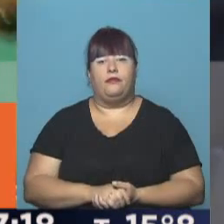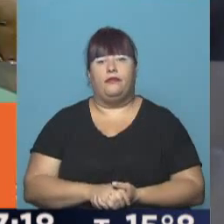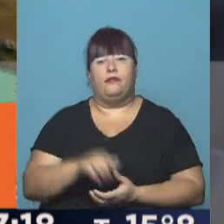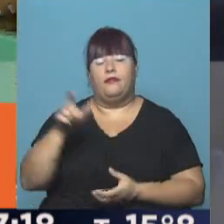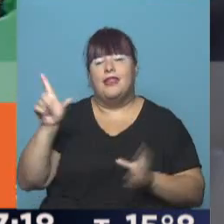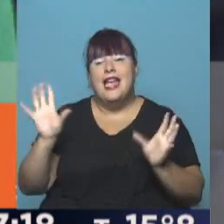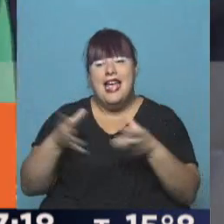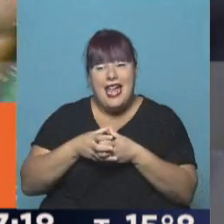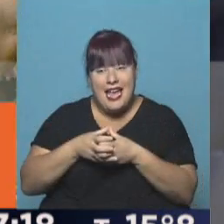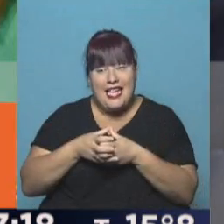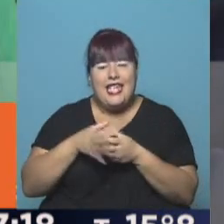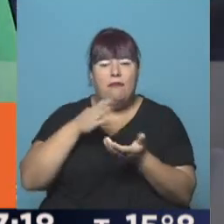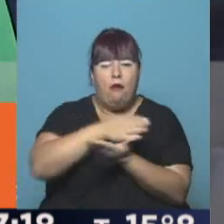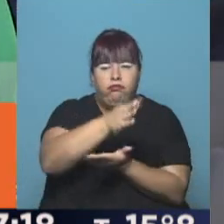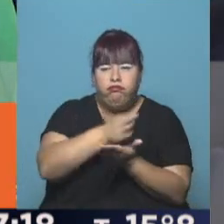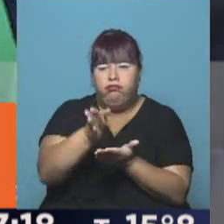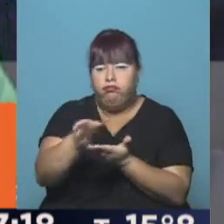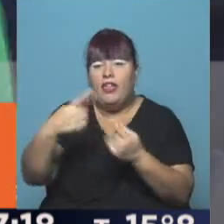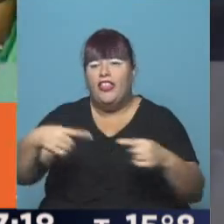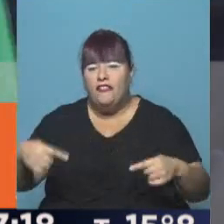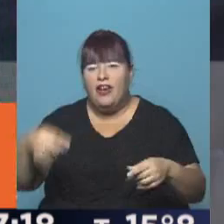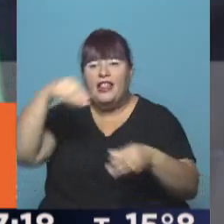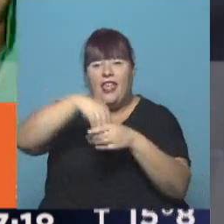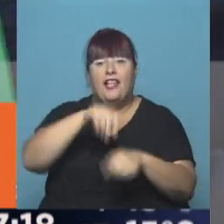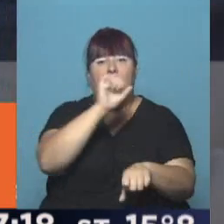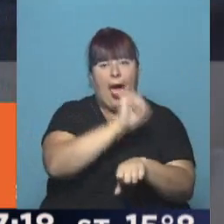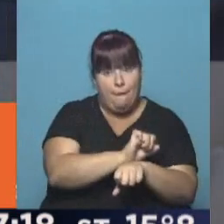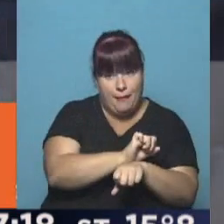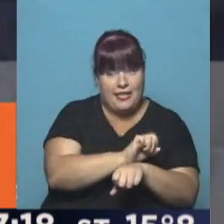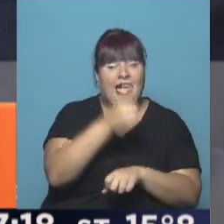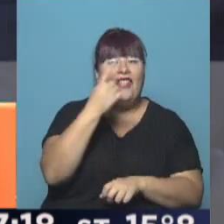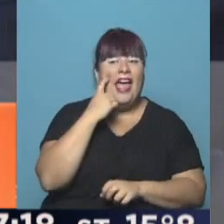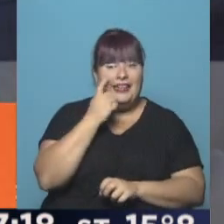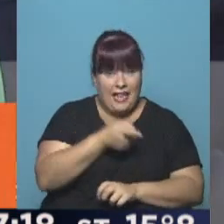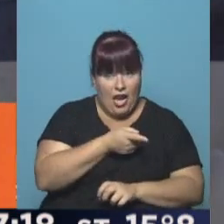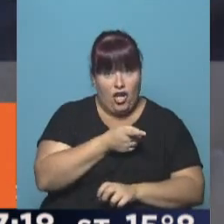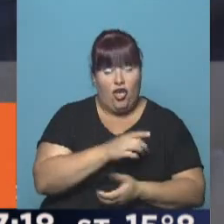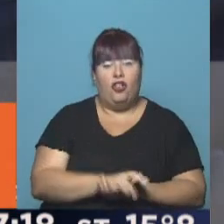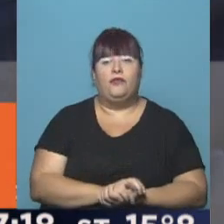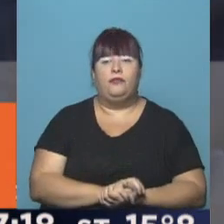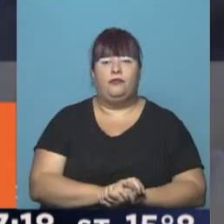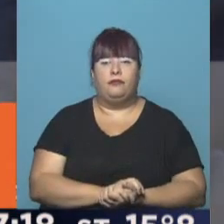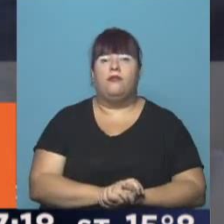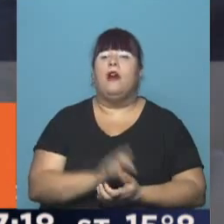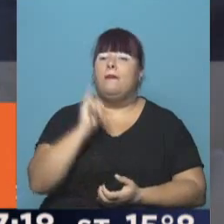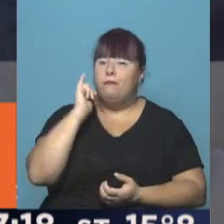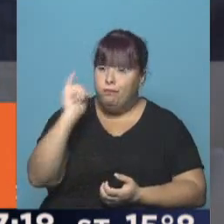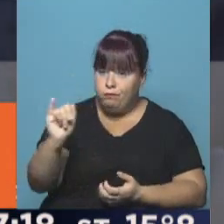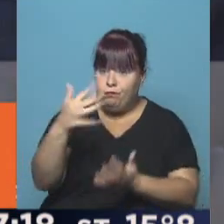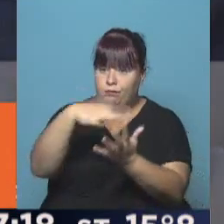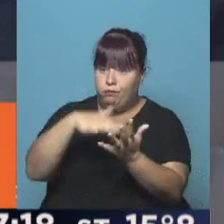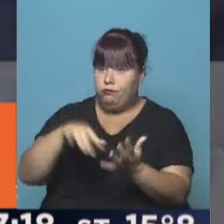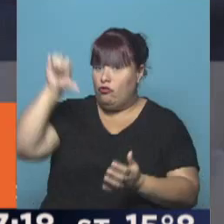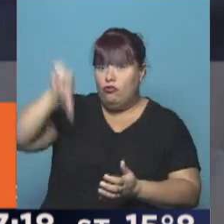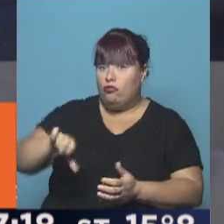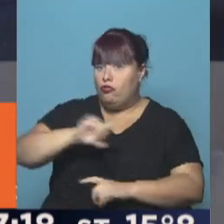El equipo interdisciplinario del Servicio Penitenciario Entrerriano dio un informe